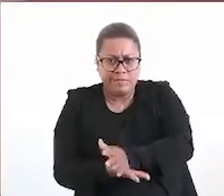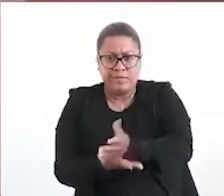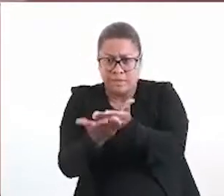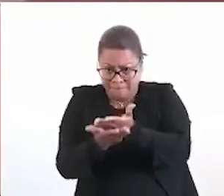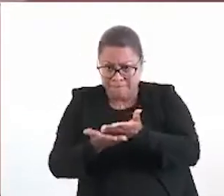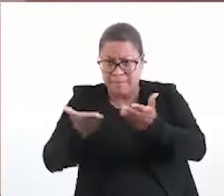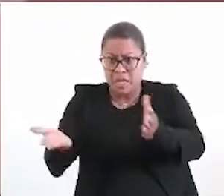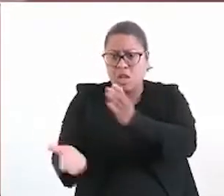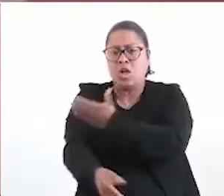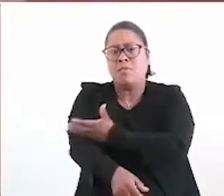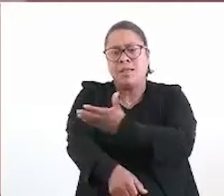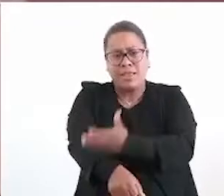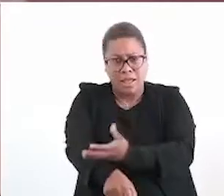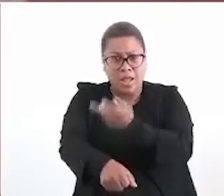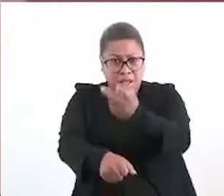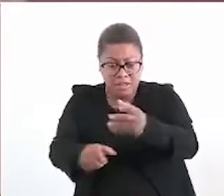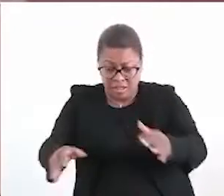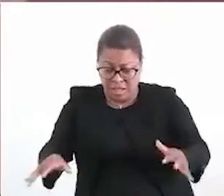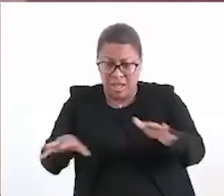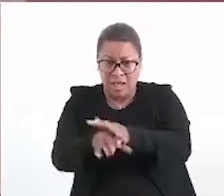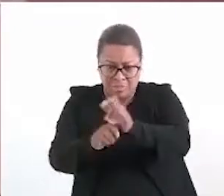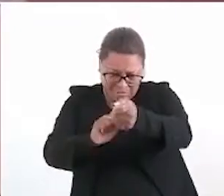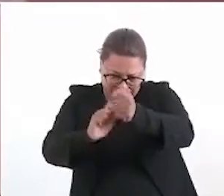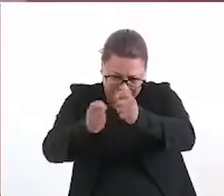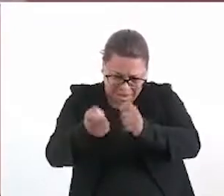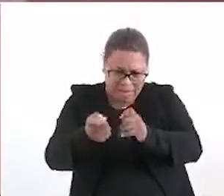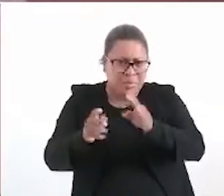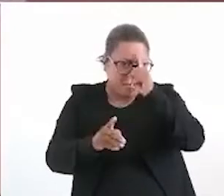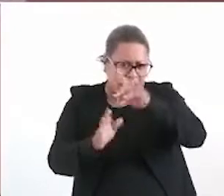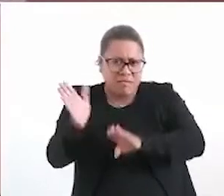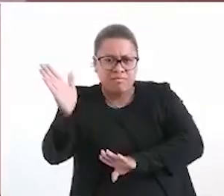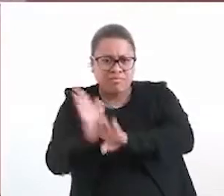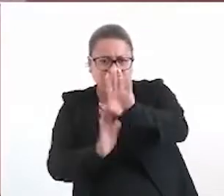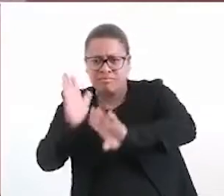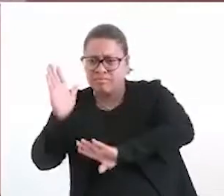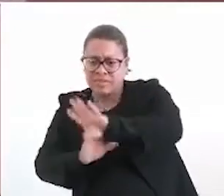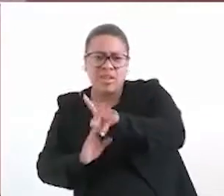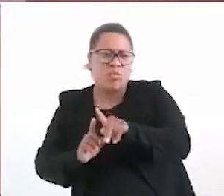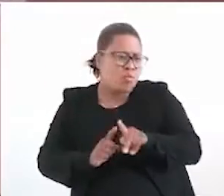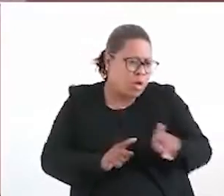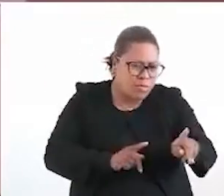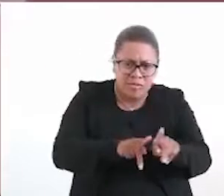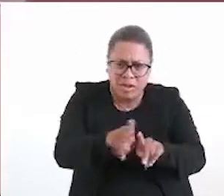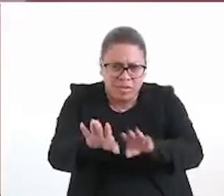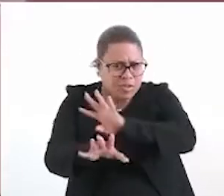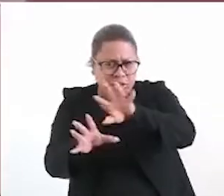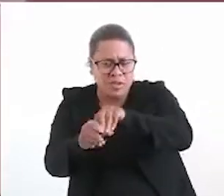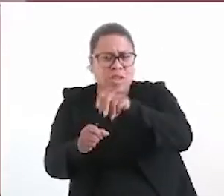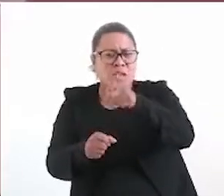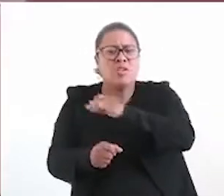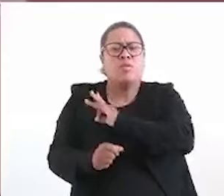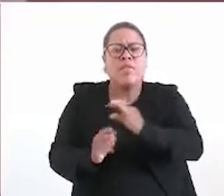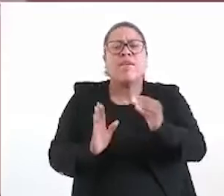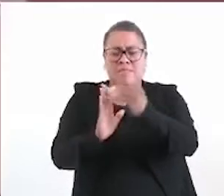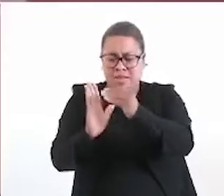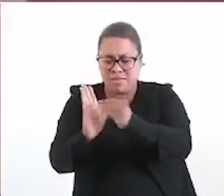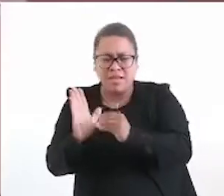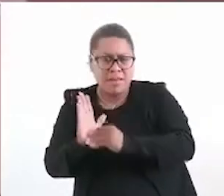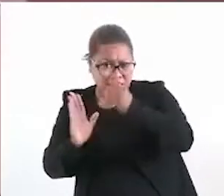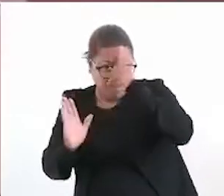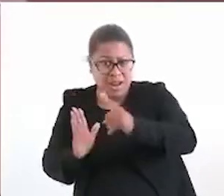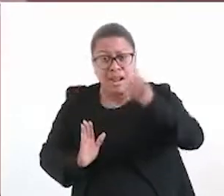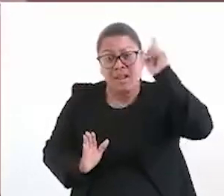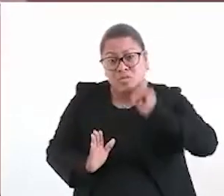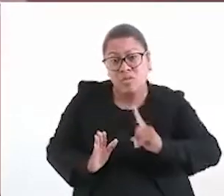Compañeras y compañeros, el verdadero cambio, el genuino desarrollo de nuestro pueblo solo podrá venir si incorporamos